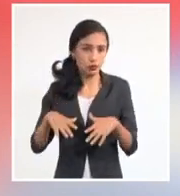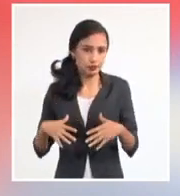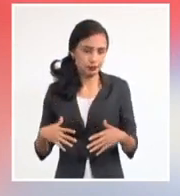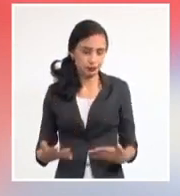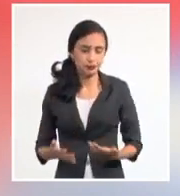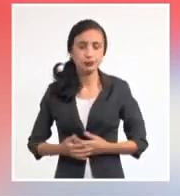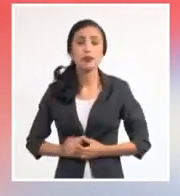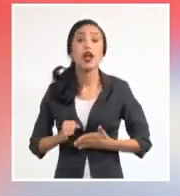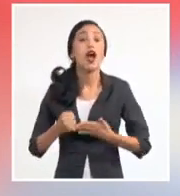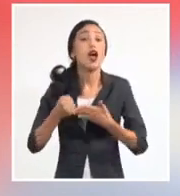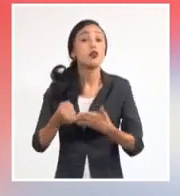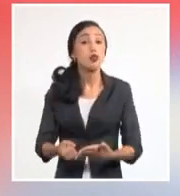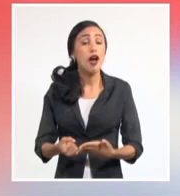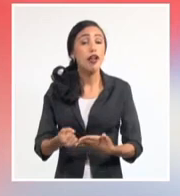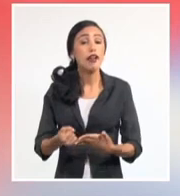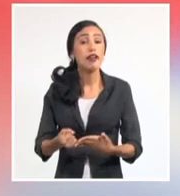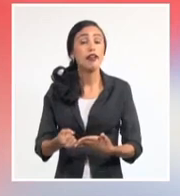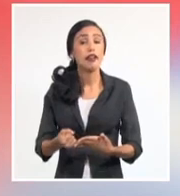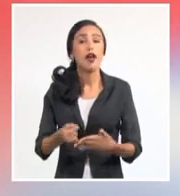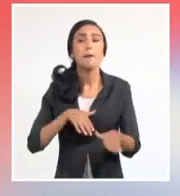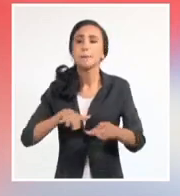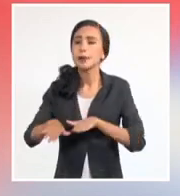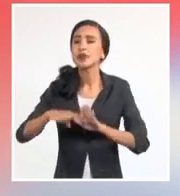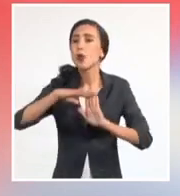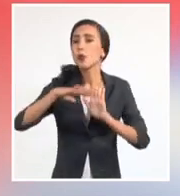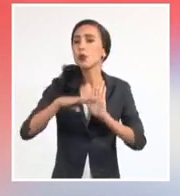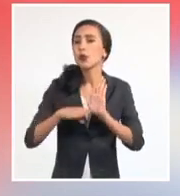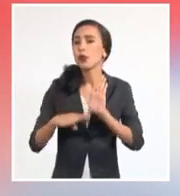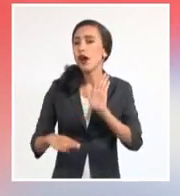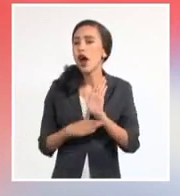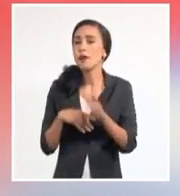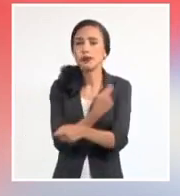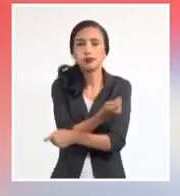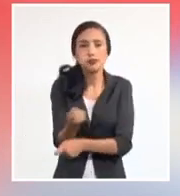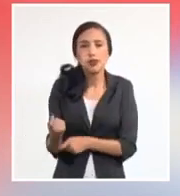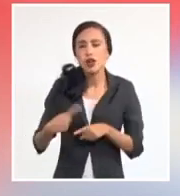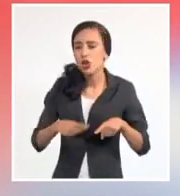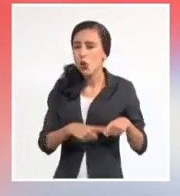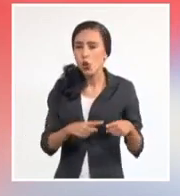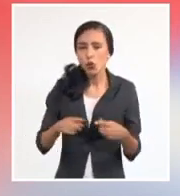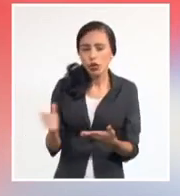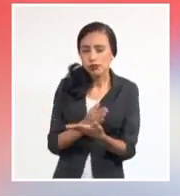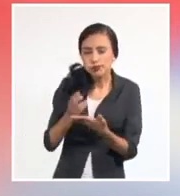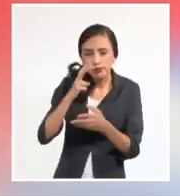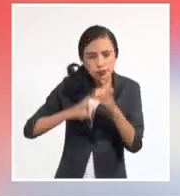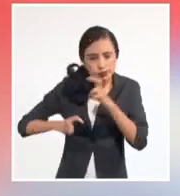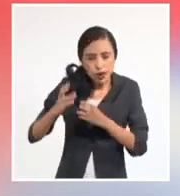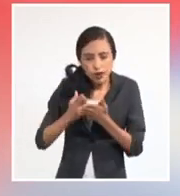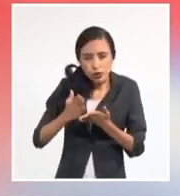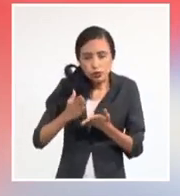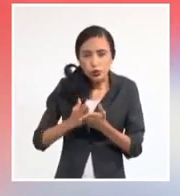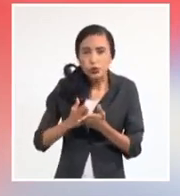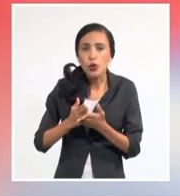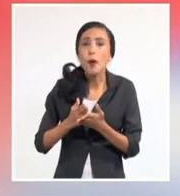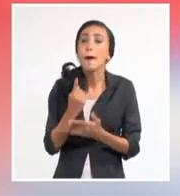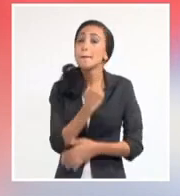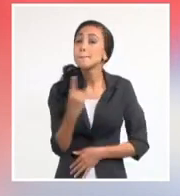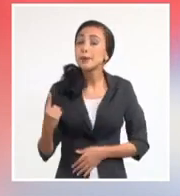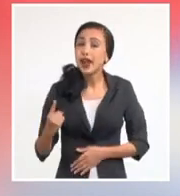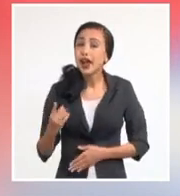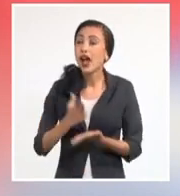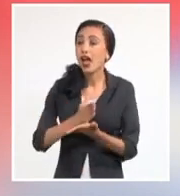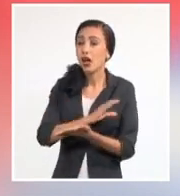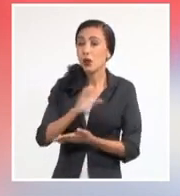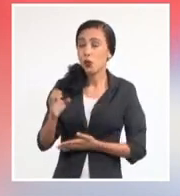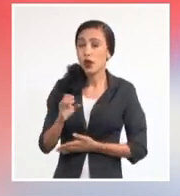la preparación de programas curriculares y base material de estudio para cada uno de los niveles de enseñanza general